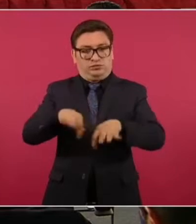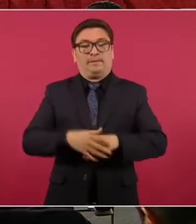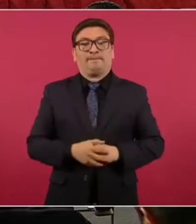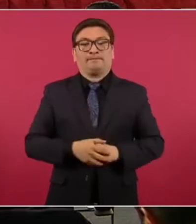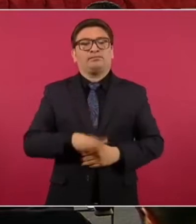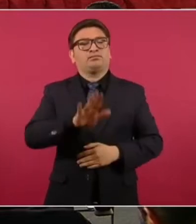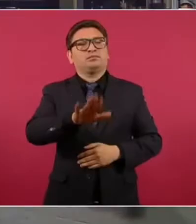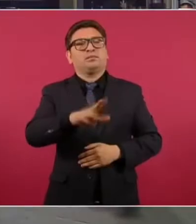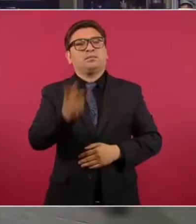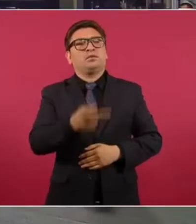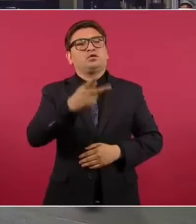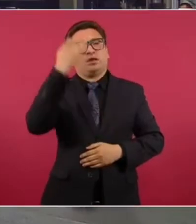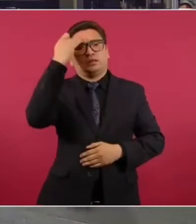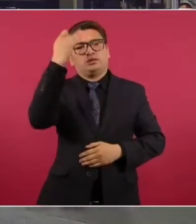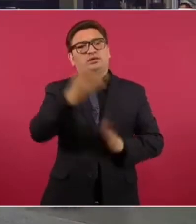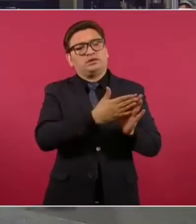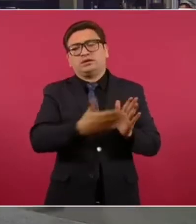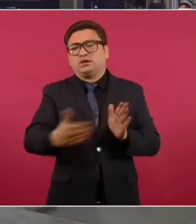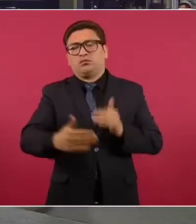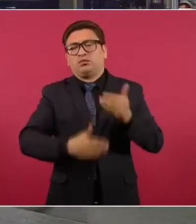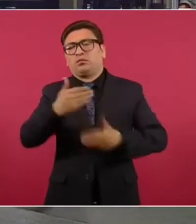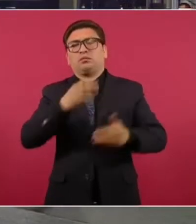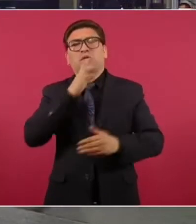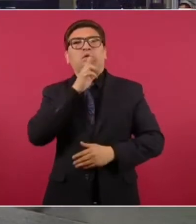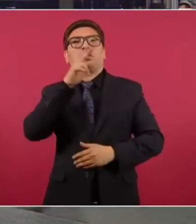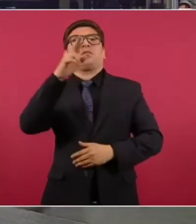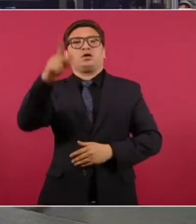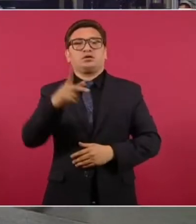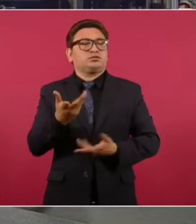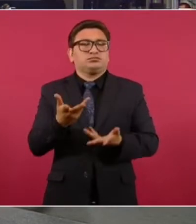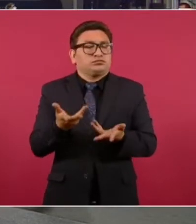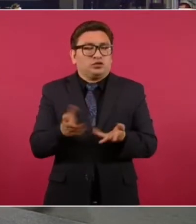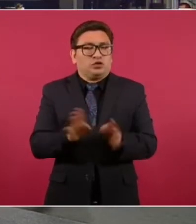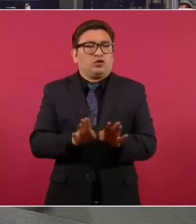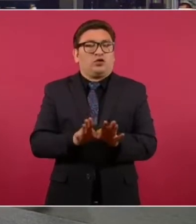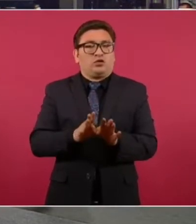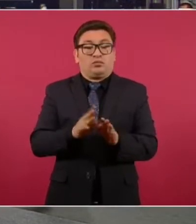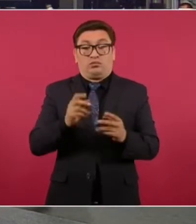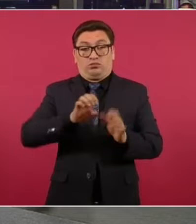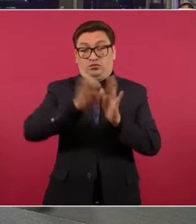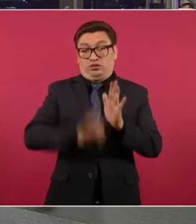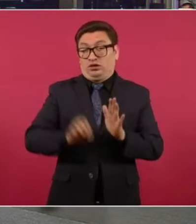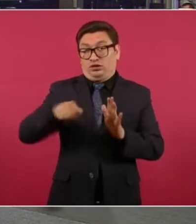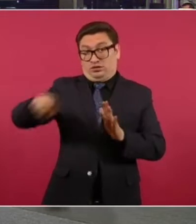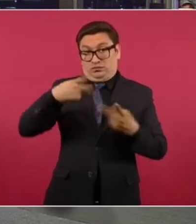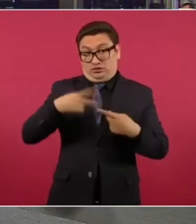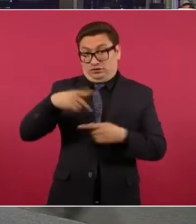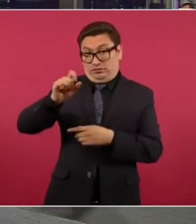cuánto tiempo esperan ver ya resultados más concretos? O sea, que ya este número de